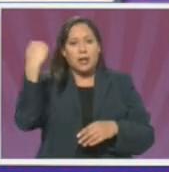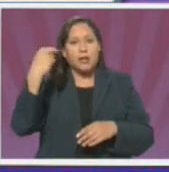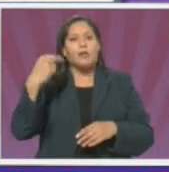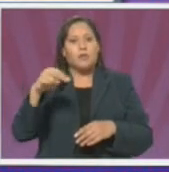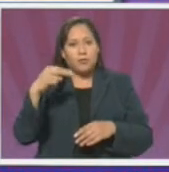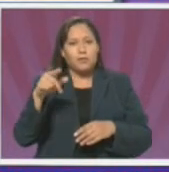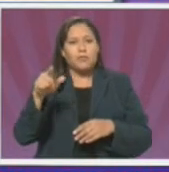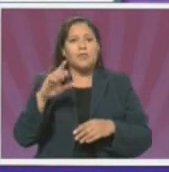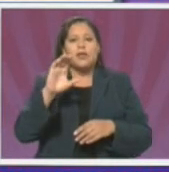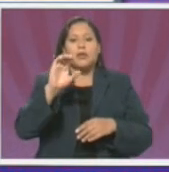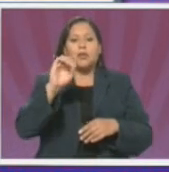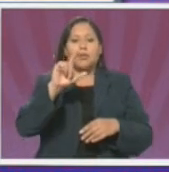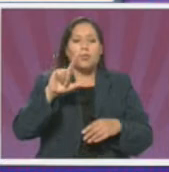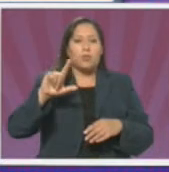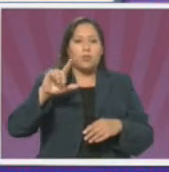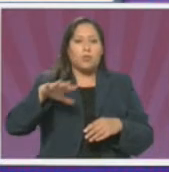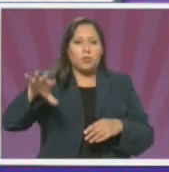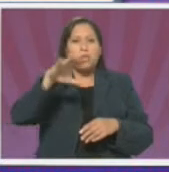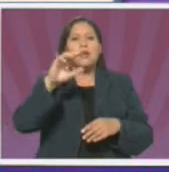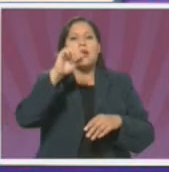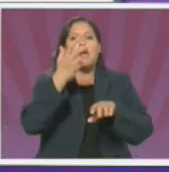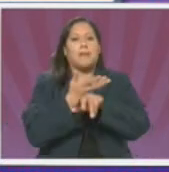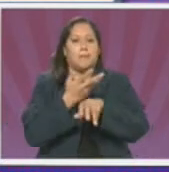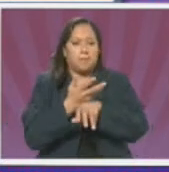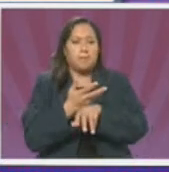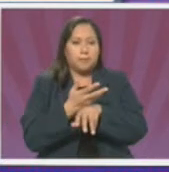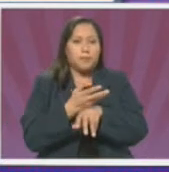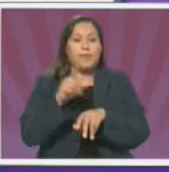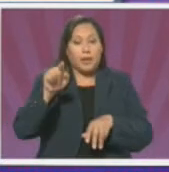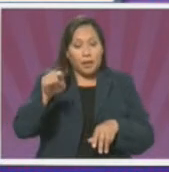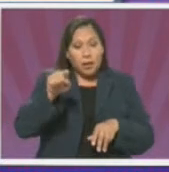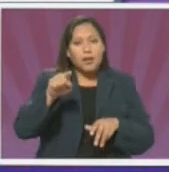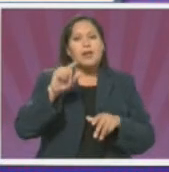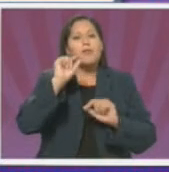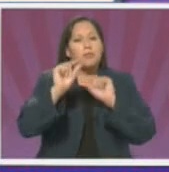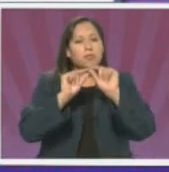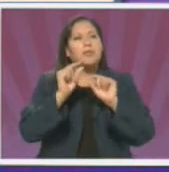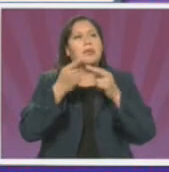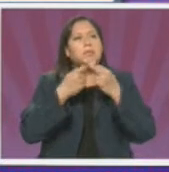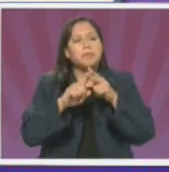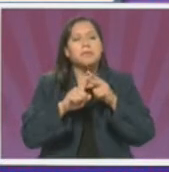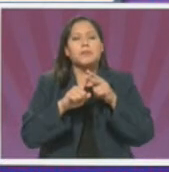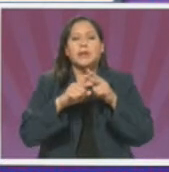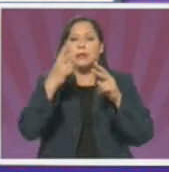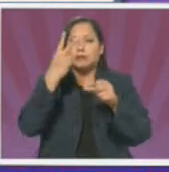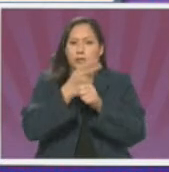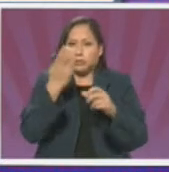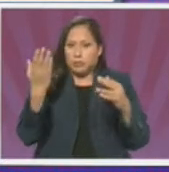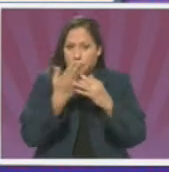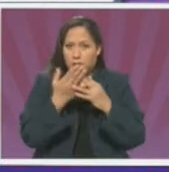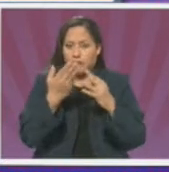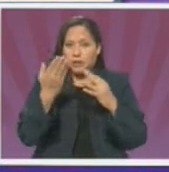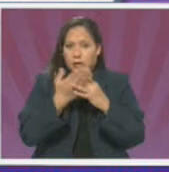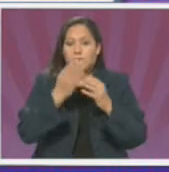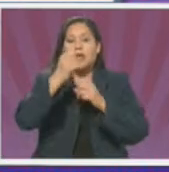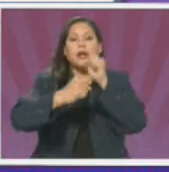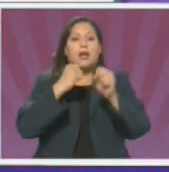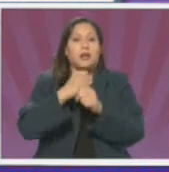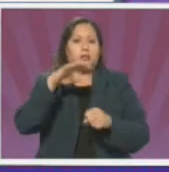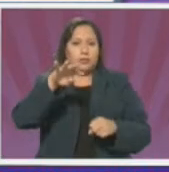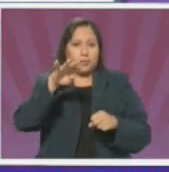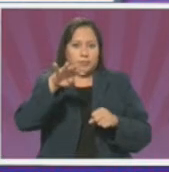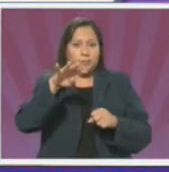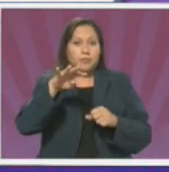la Colonia Americana. Ahí más o menos cuando se empezó a desarrollar durante la segunda mitad del siglo